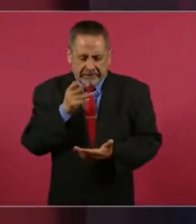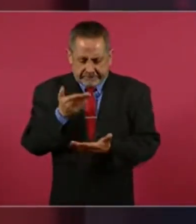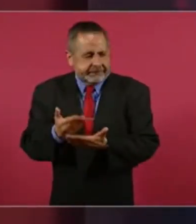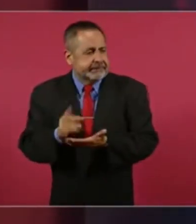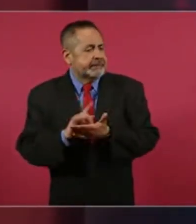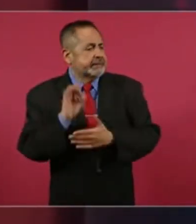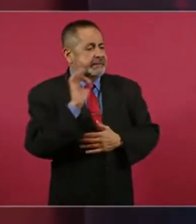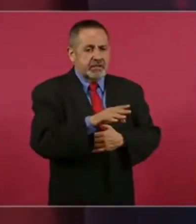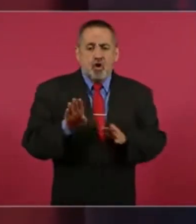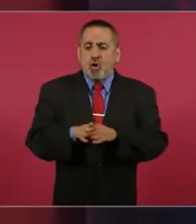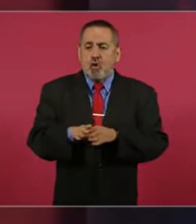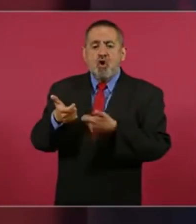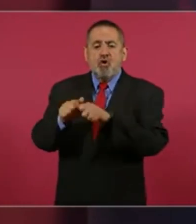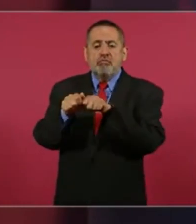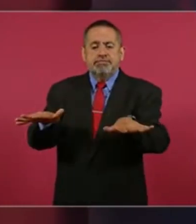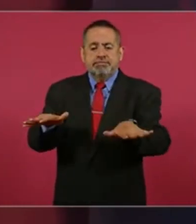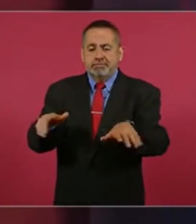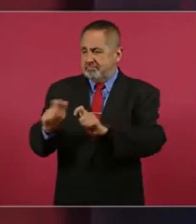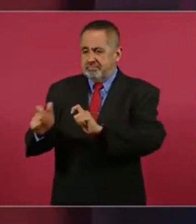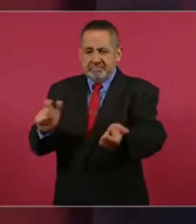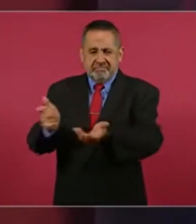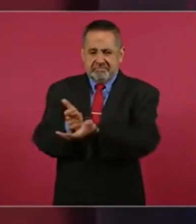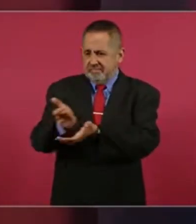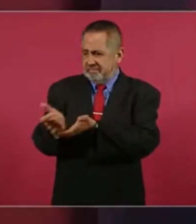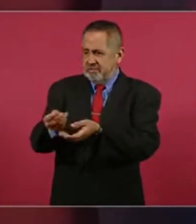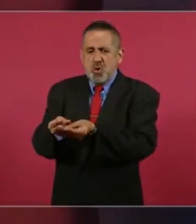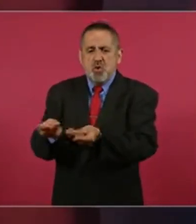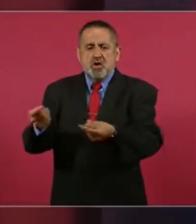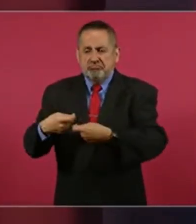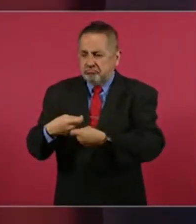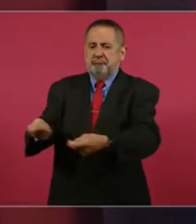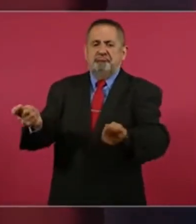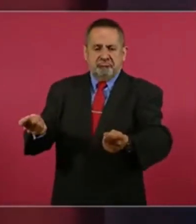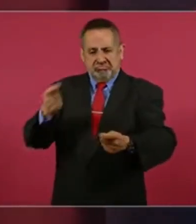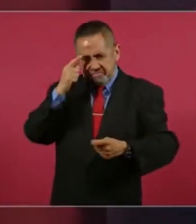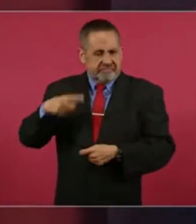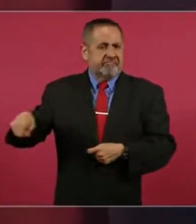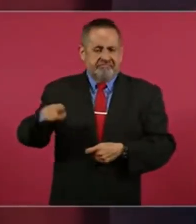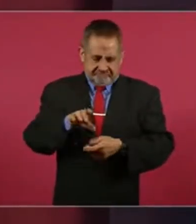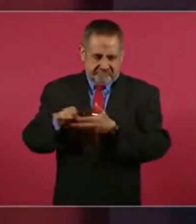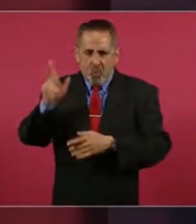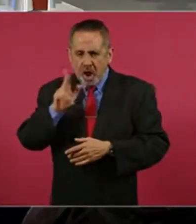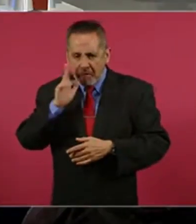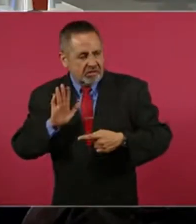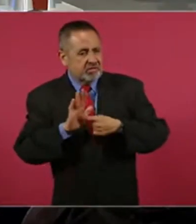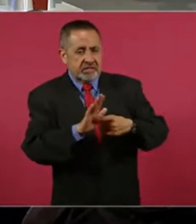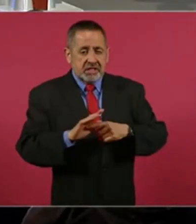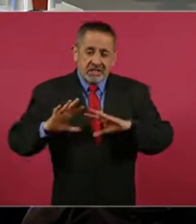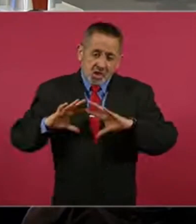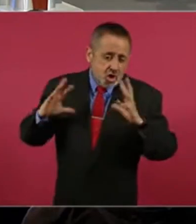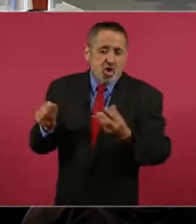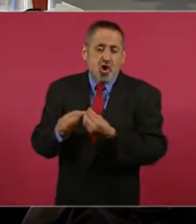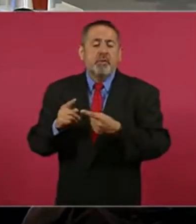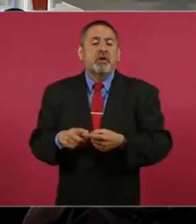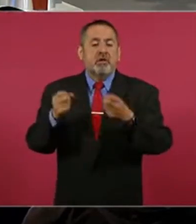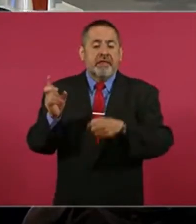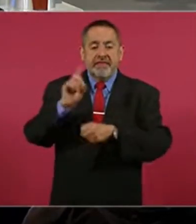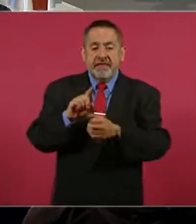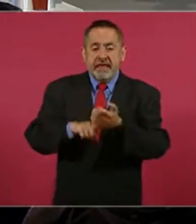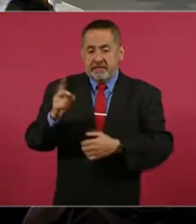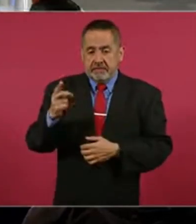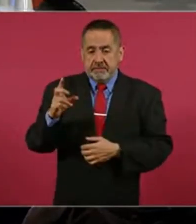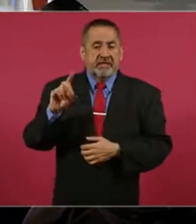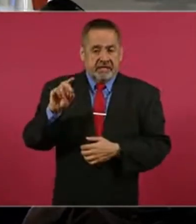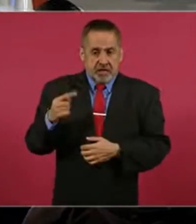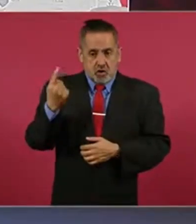de la dispersión de los fondos, del dinero. En total, para el 31 de